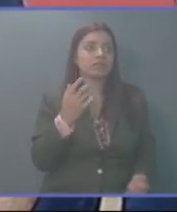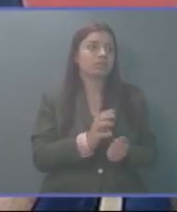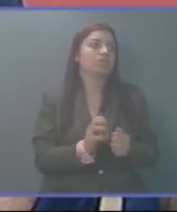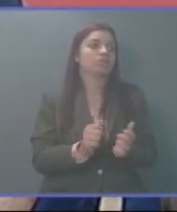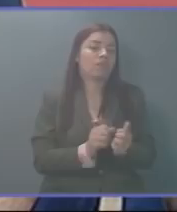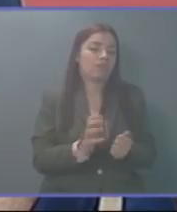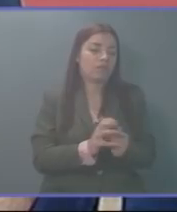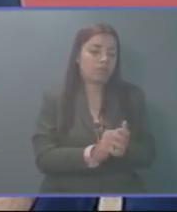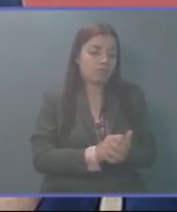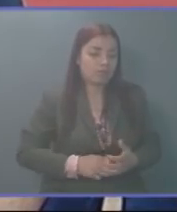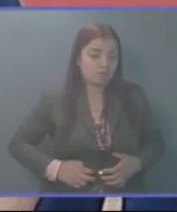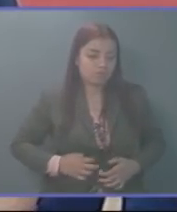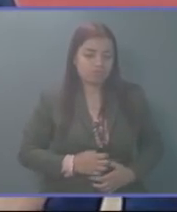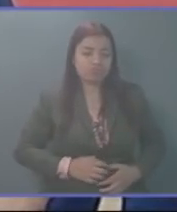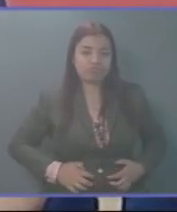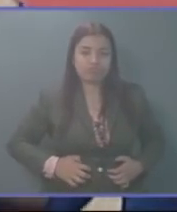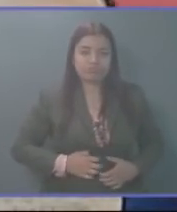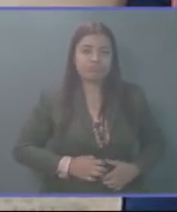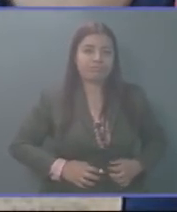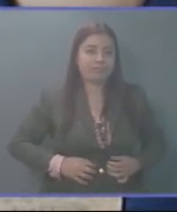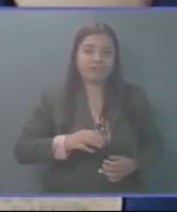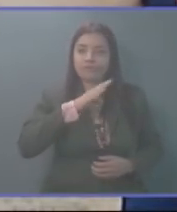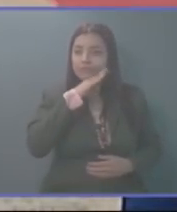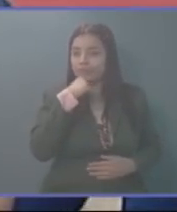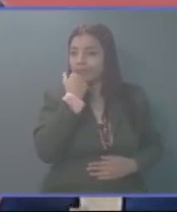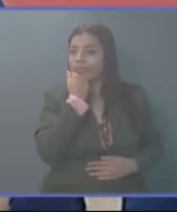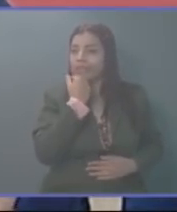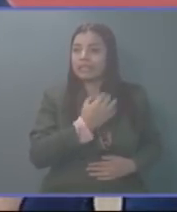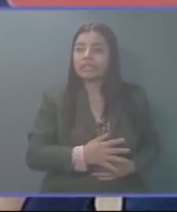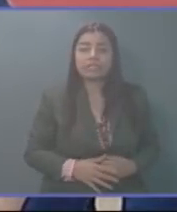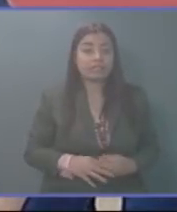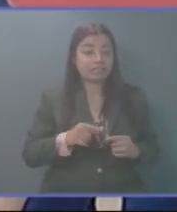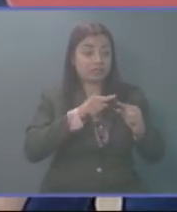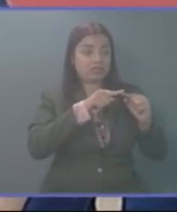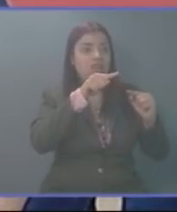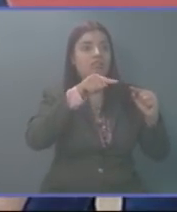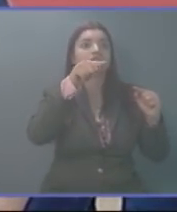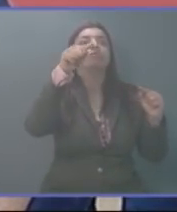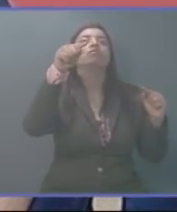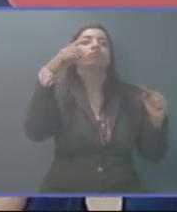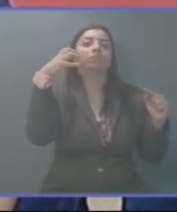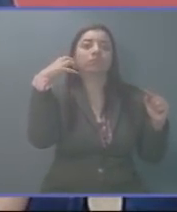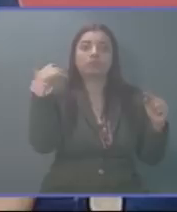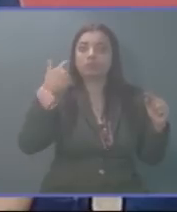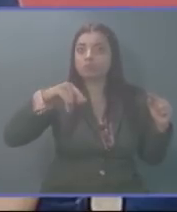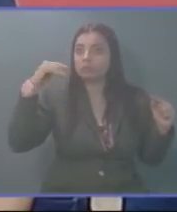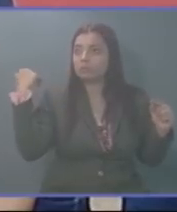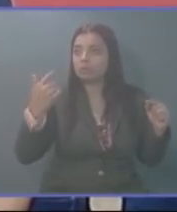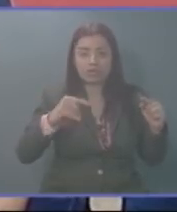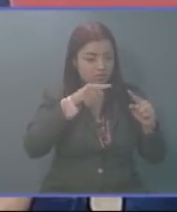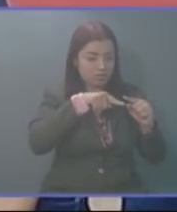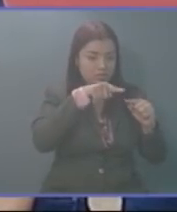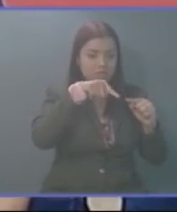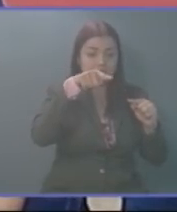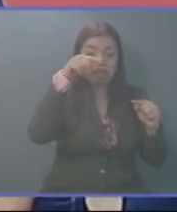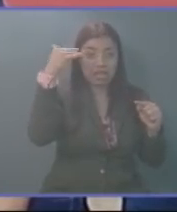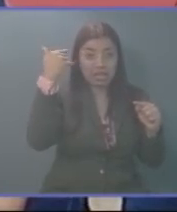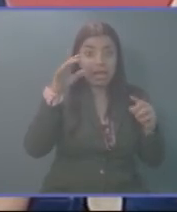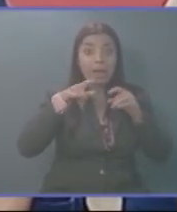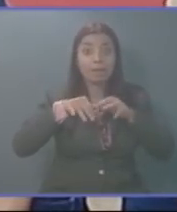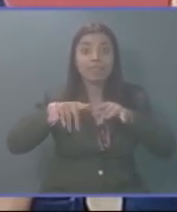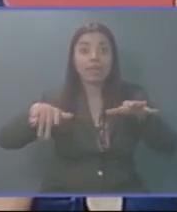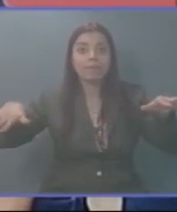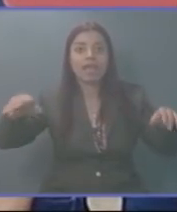gastrointestinales. Estaban casi llegando a la línea de epidemia. ¿Y cuáles eran los datos del